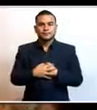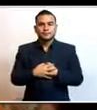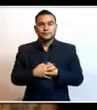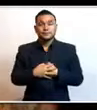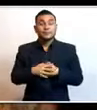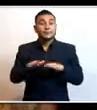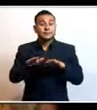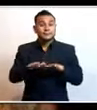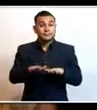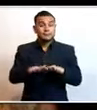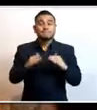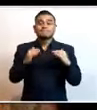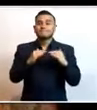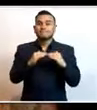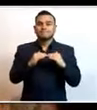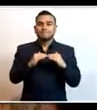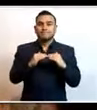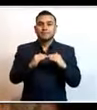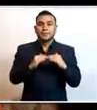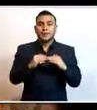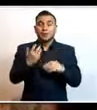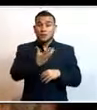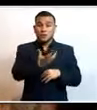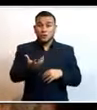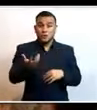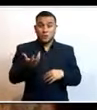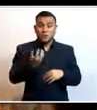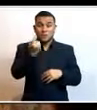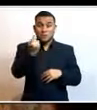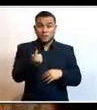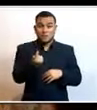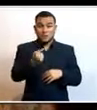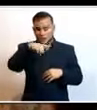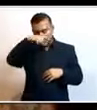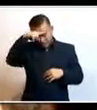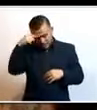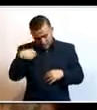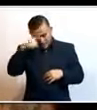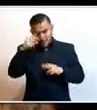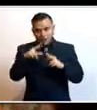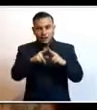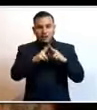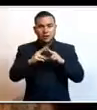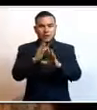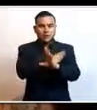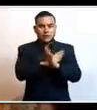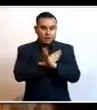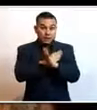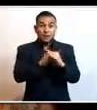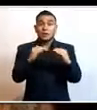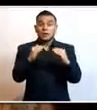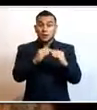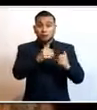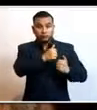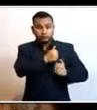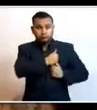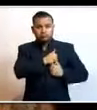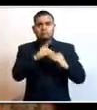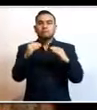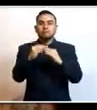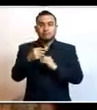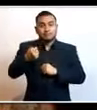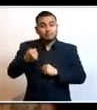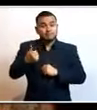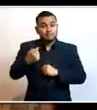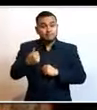Quiero agradecer también a toda nuestra gente de Protección Civil, a toda nuestra Fuerza Armada, a nuestra policía,